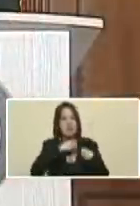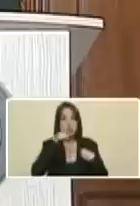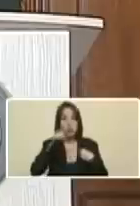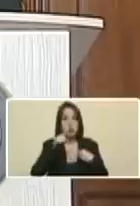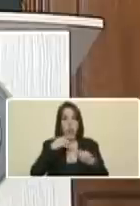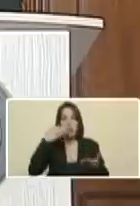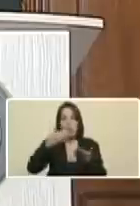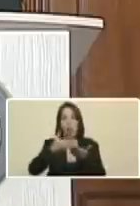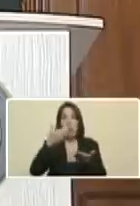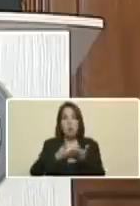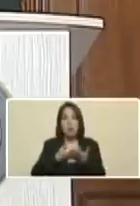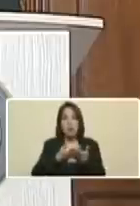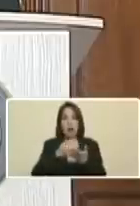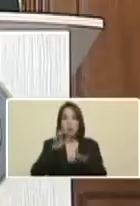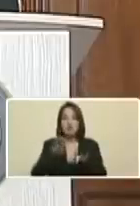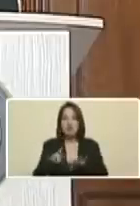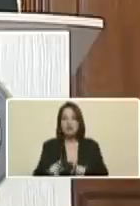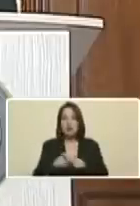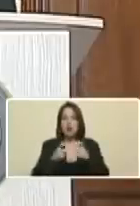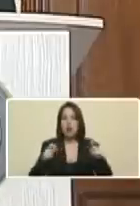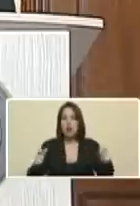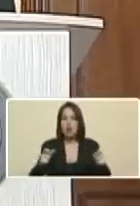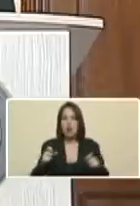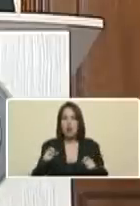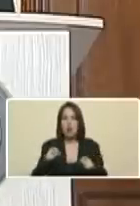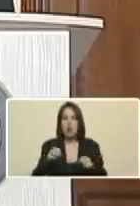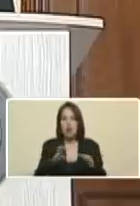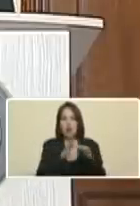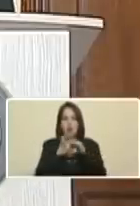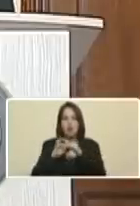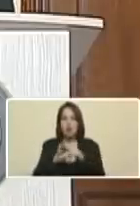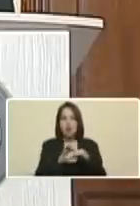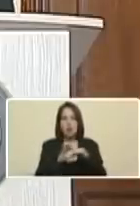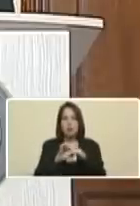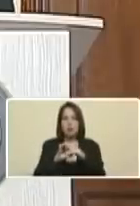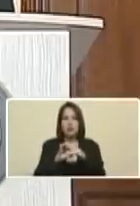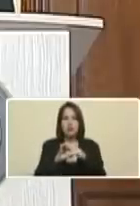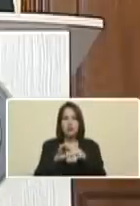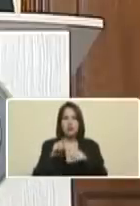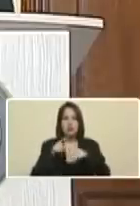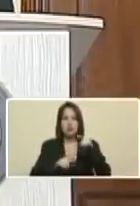postularte como secretario general de la Unión de Naciones Suramericanas, UNASUR.